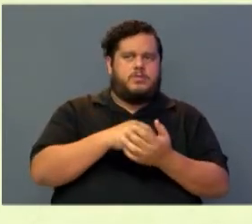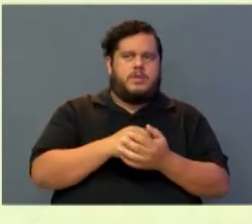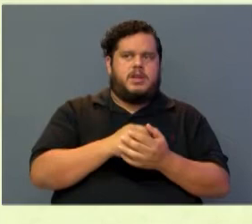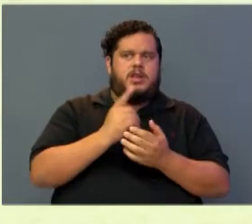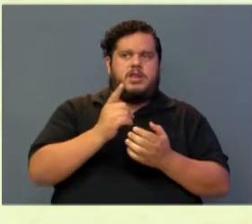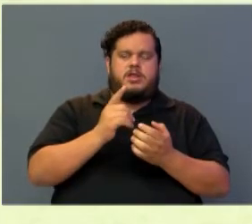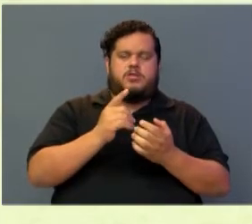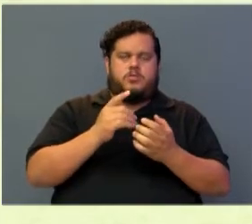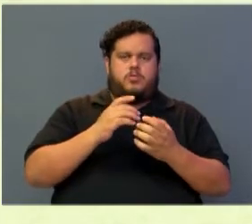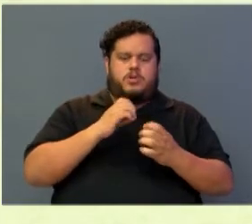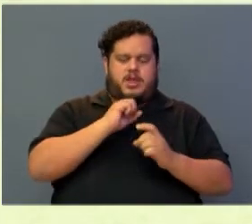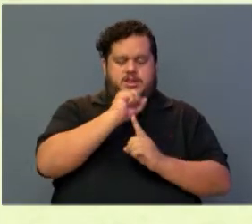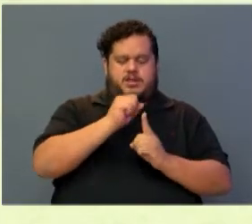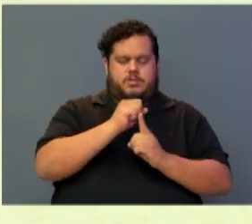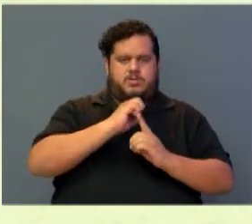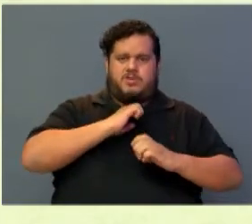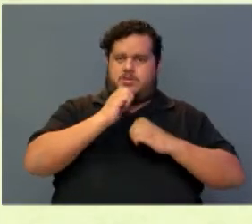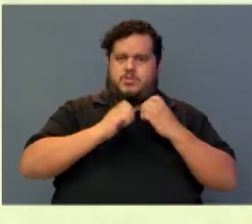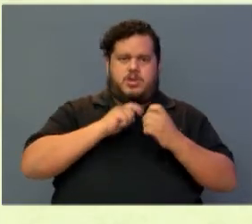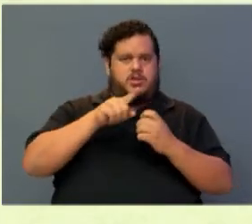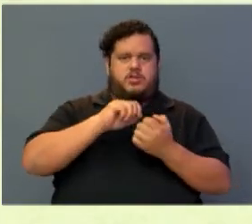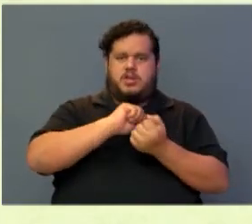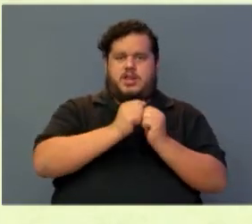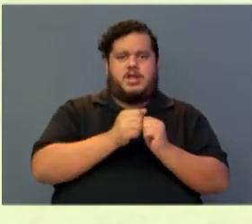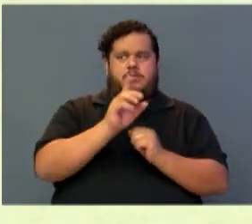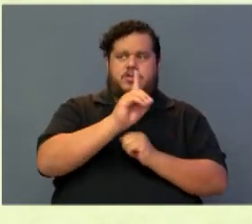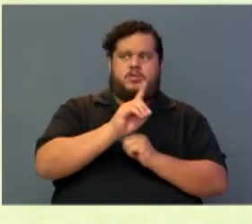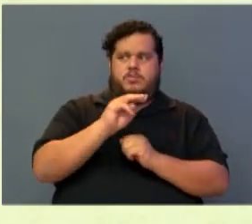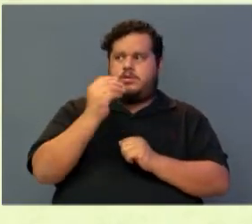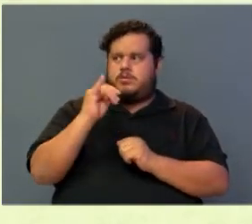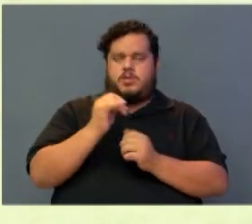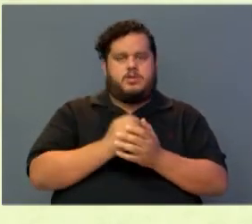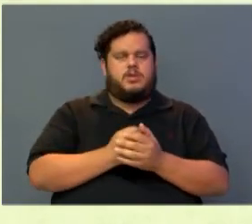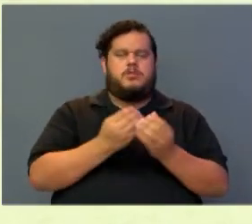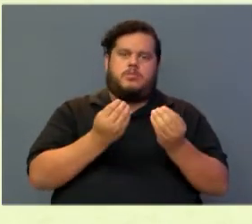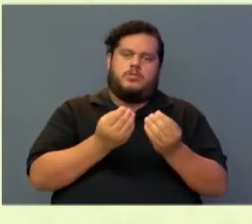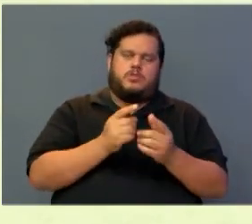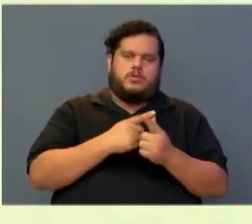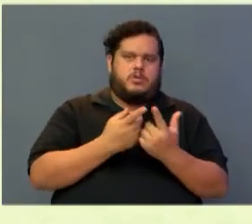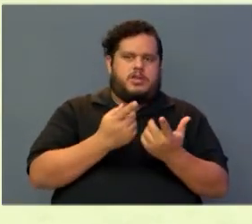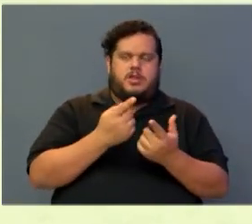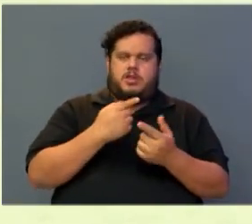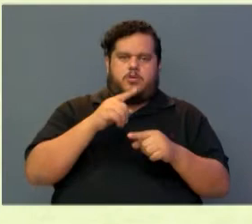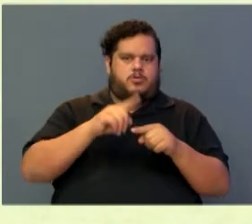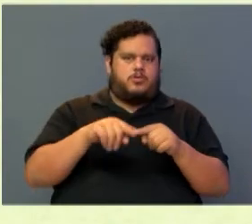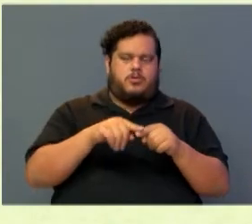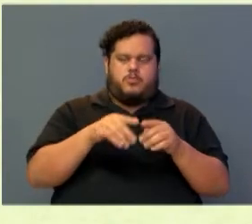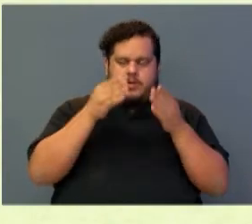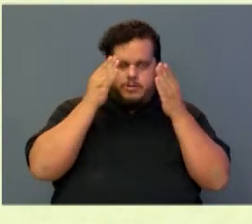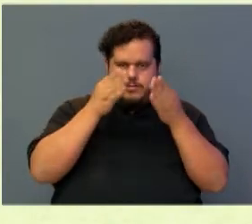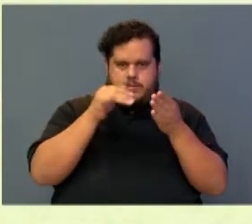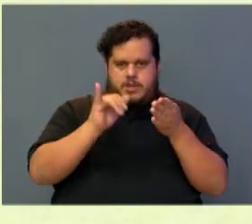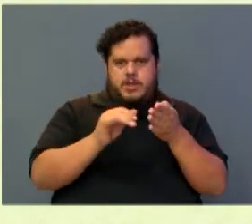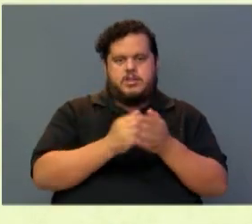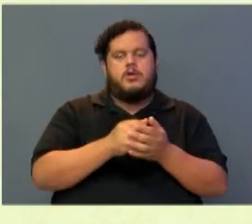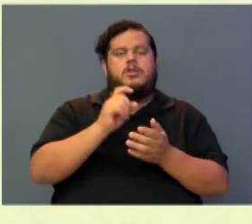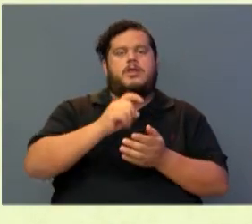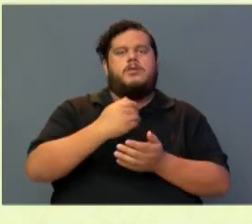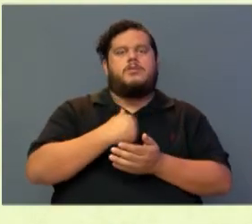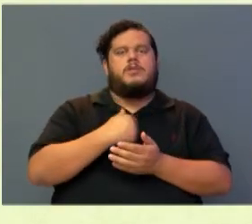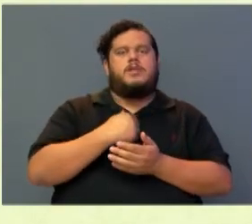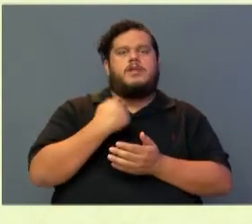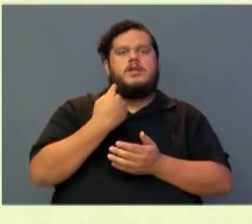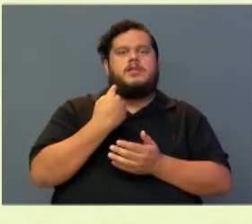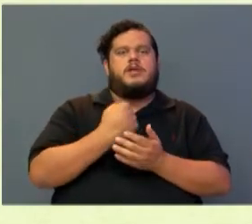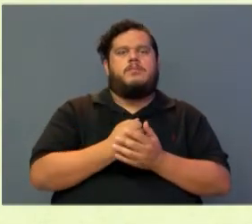emocional que usted le cambia en domingo, miércoles, mucho. Entonces uno no puede disponer de eso y es una, hay que tener siempre mente fuerte.